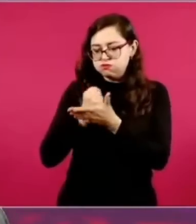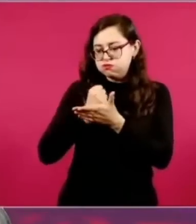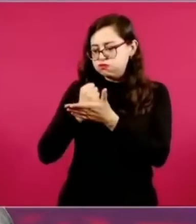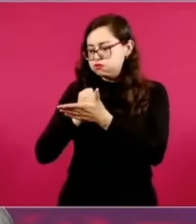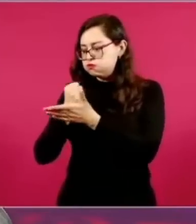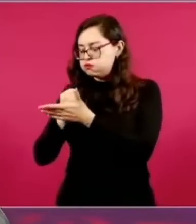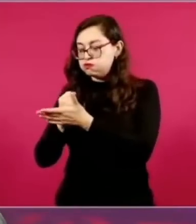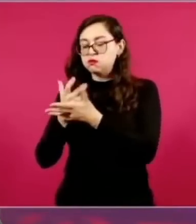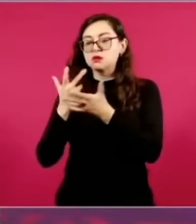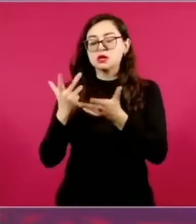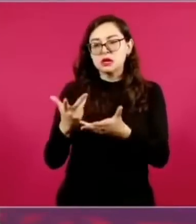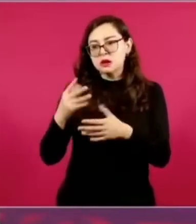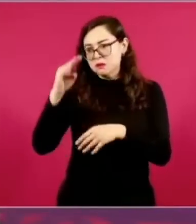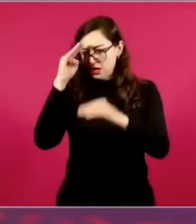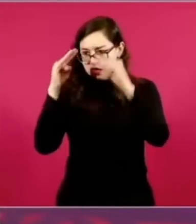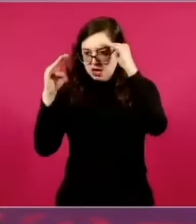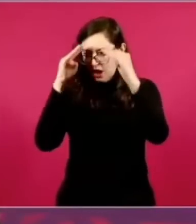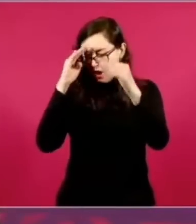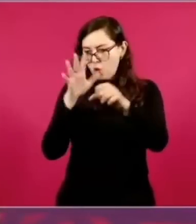independencia de Cuba